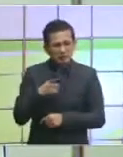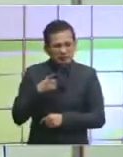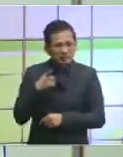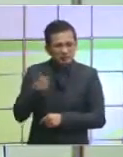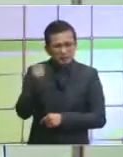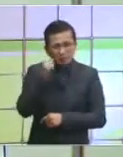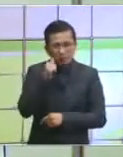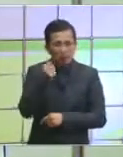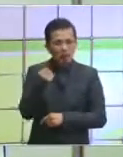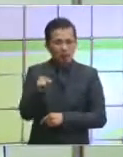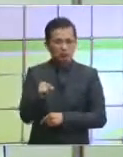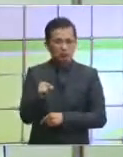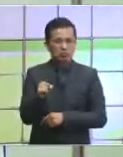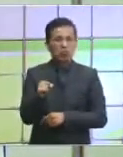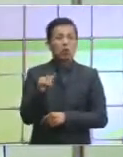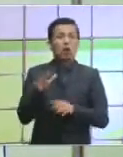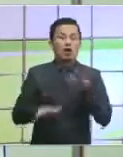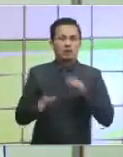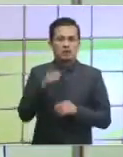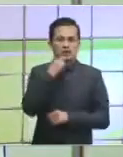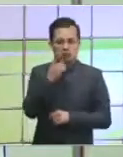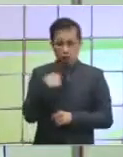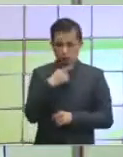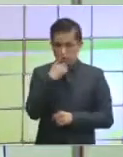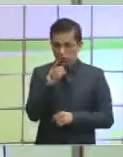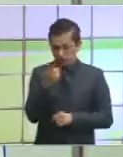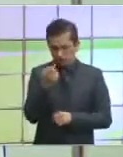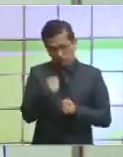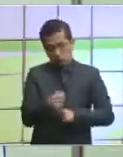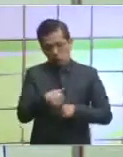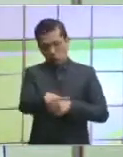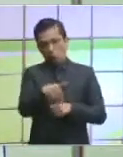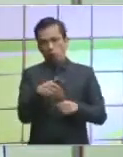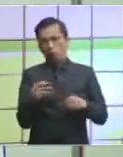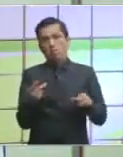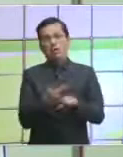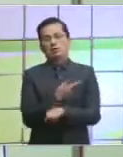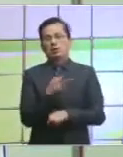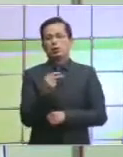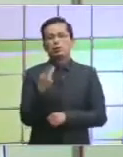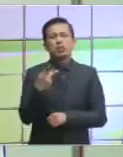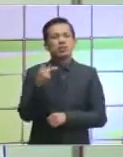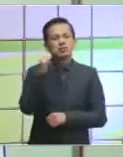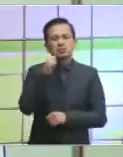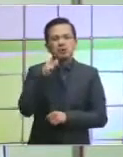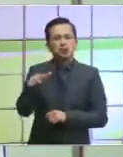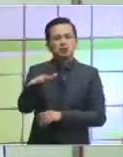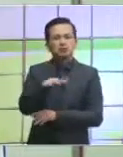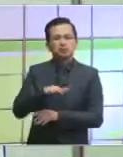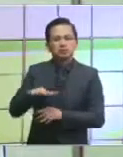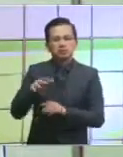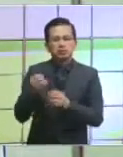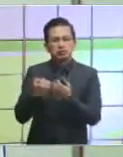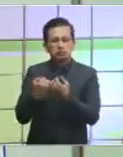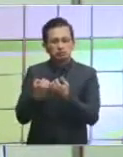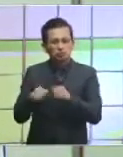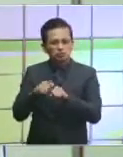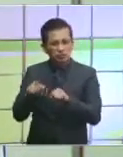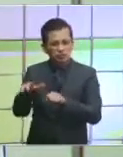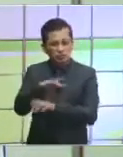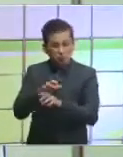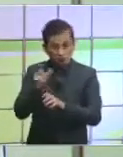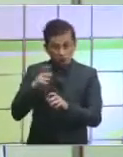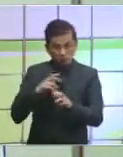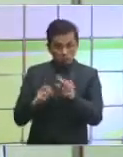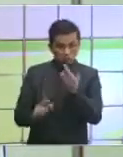no estoy diciendo que vaya a pasar ni tampoco estoy haciendo también la apología de esto pero las sociedades se tienen encontrar en este momento de crisis histórica